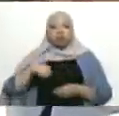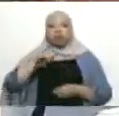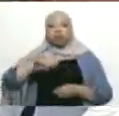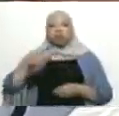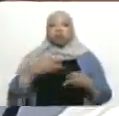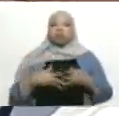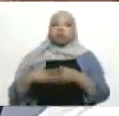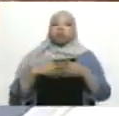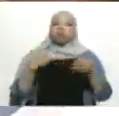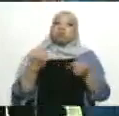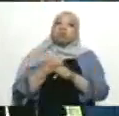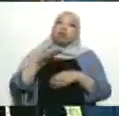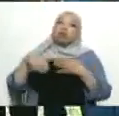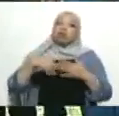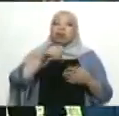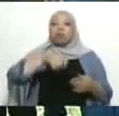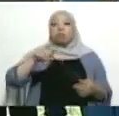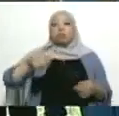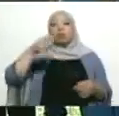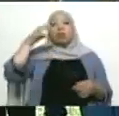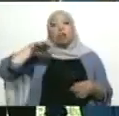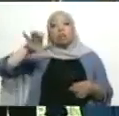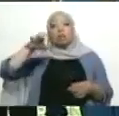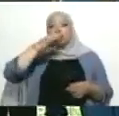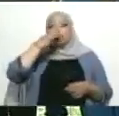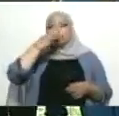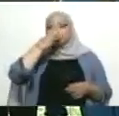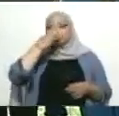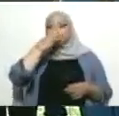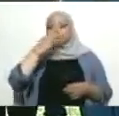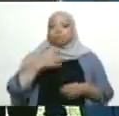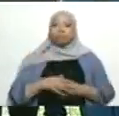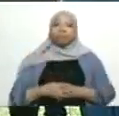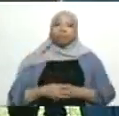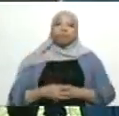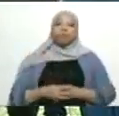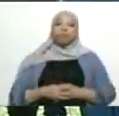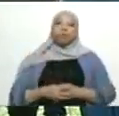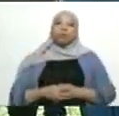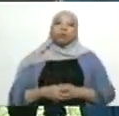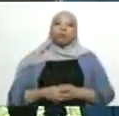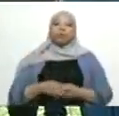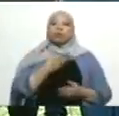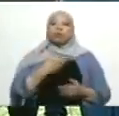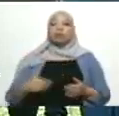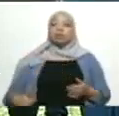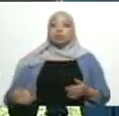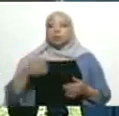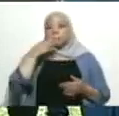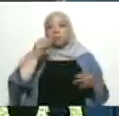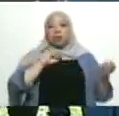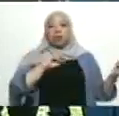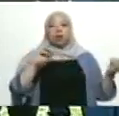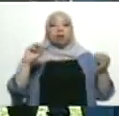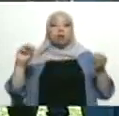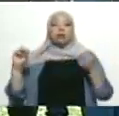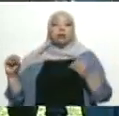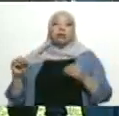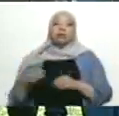haciendo reconocimiento a todos los milicianos de la patria. Y ese día ocurrió algo que el presidente ha llamado,